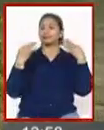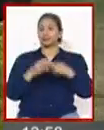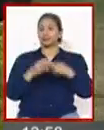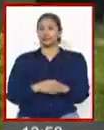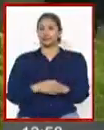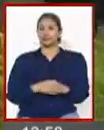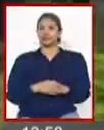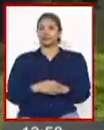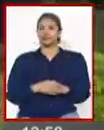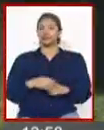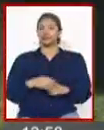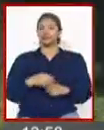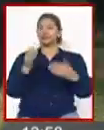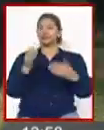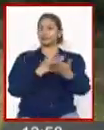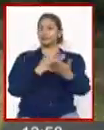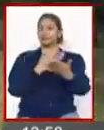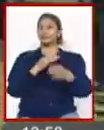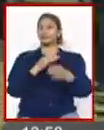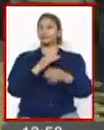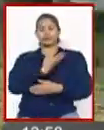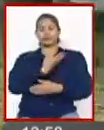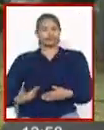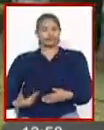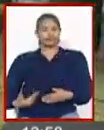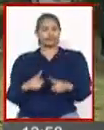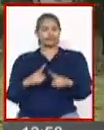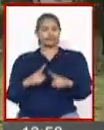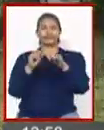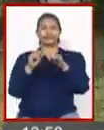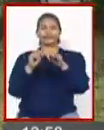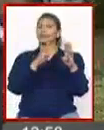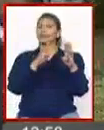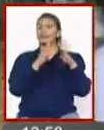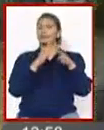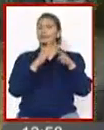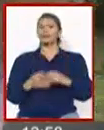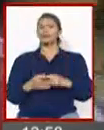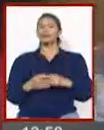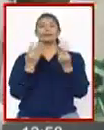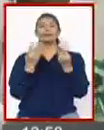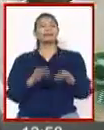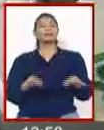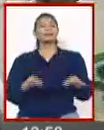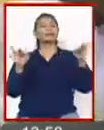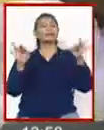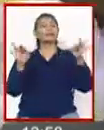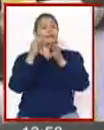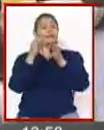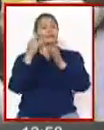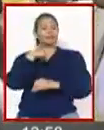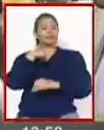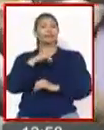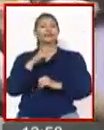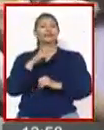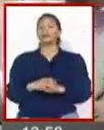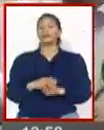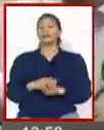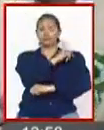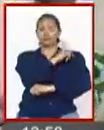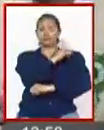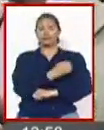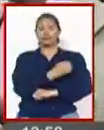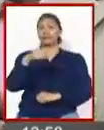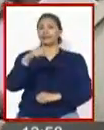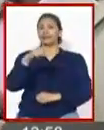al ritmo de la banda y asistieron los presidentes de los distintos barrios. Es muy importante, ¿no?, para nosotros los vecinos del Distrito 1 contar con